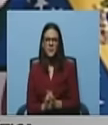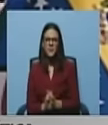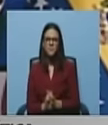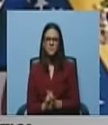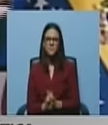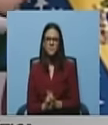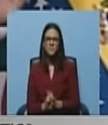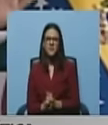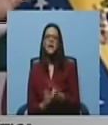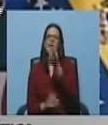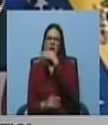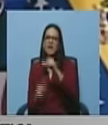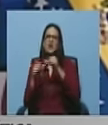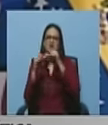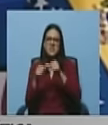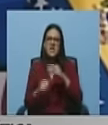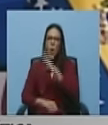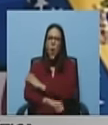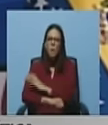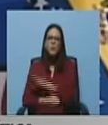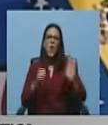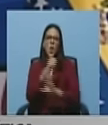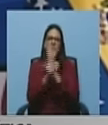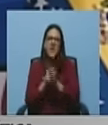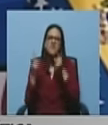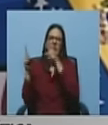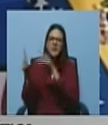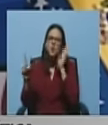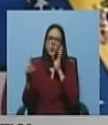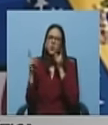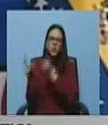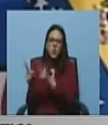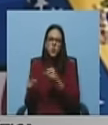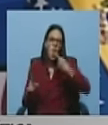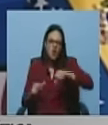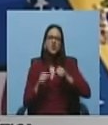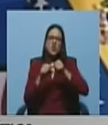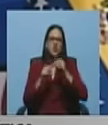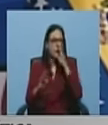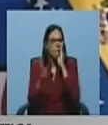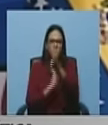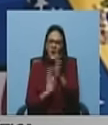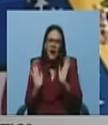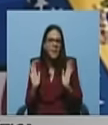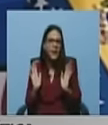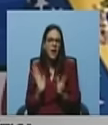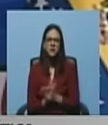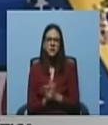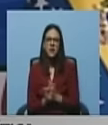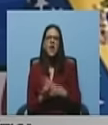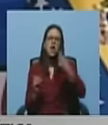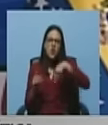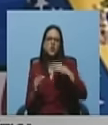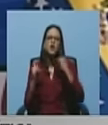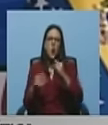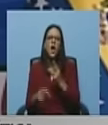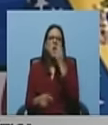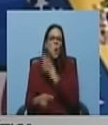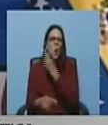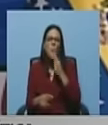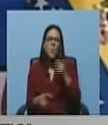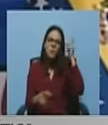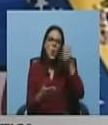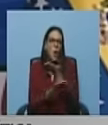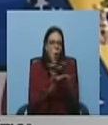Que sigan, señores de la oposición, defendiendo lo indefendible, que nosotros seguiremos adelante. Tenemos un compromiso con el